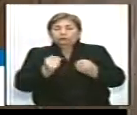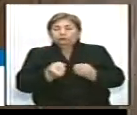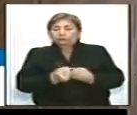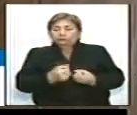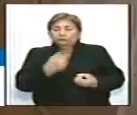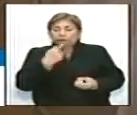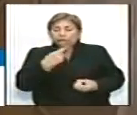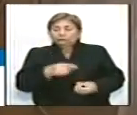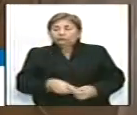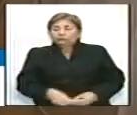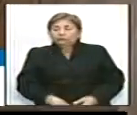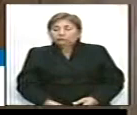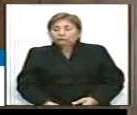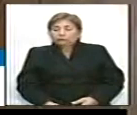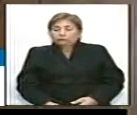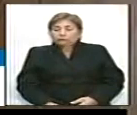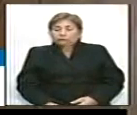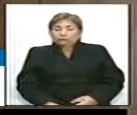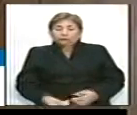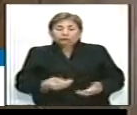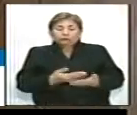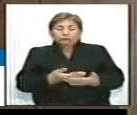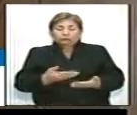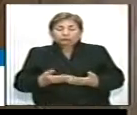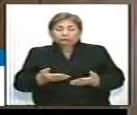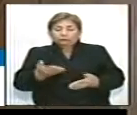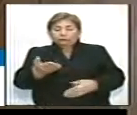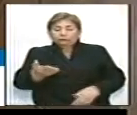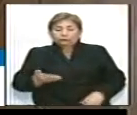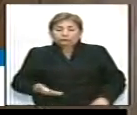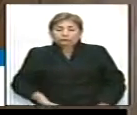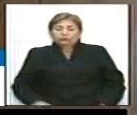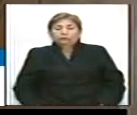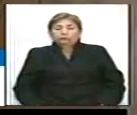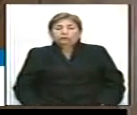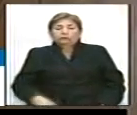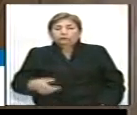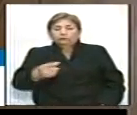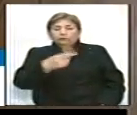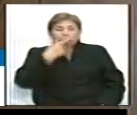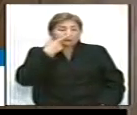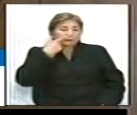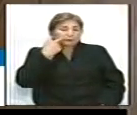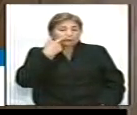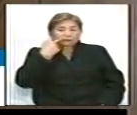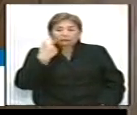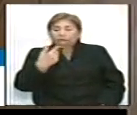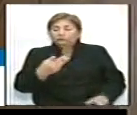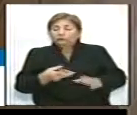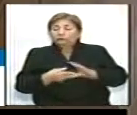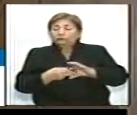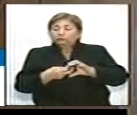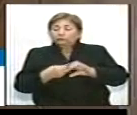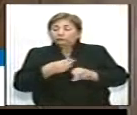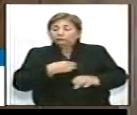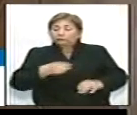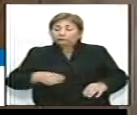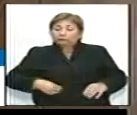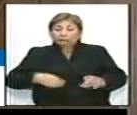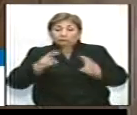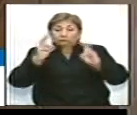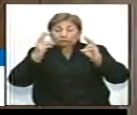estamos ya previendo la invitación al señor ministro de Energía y Minas. Creo que hay algunos